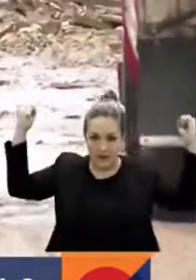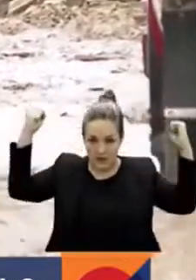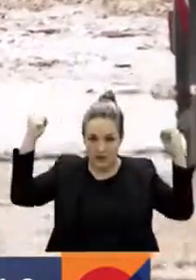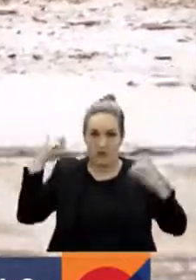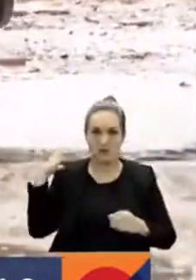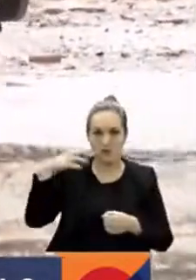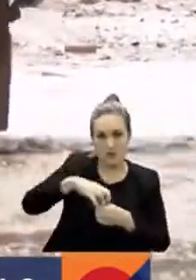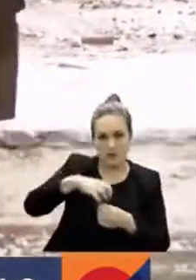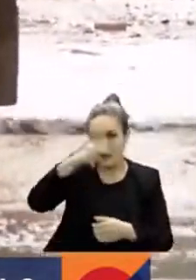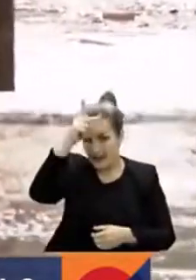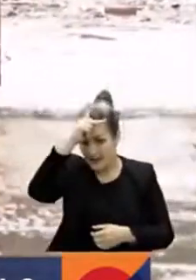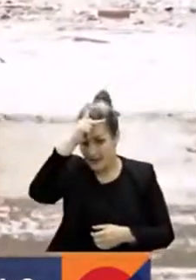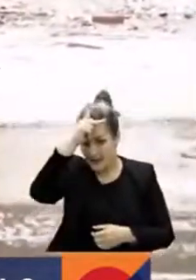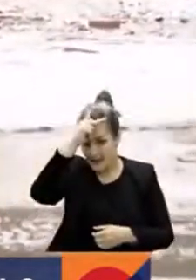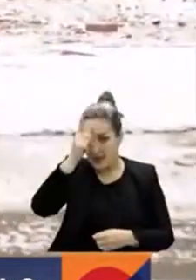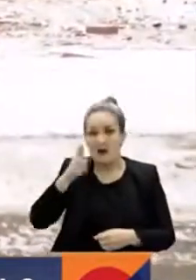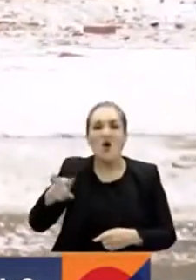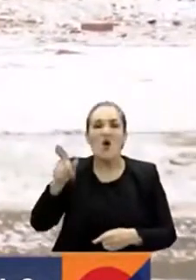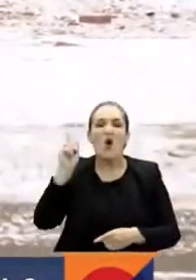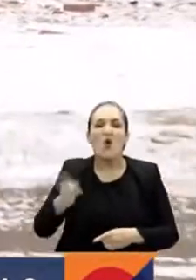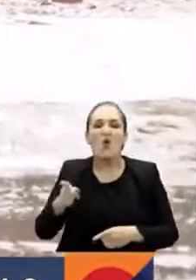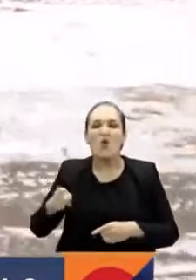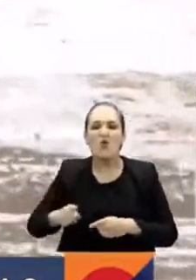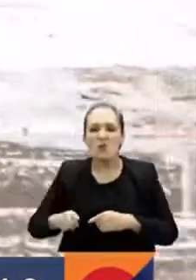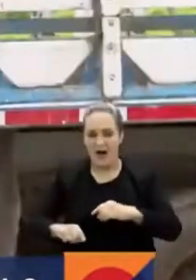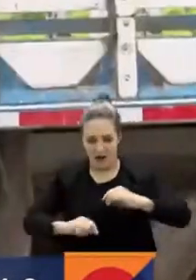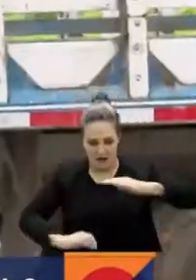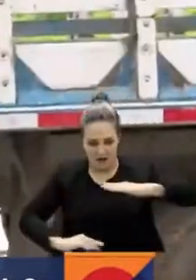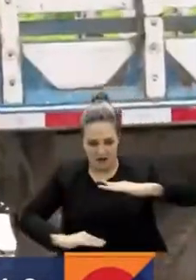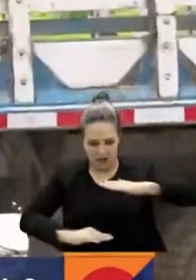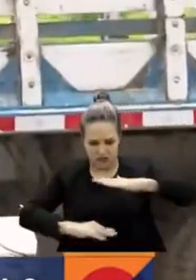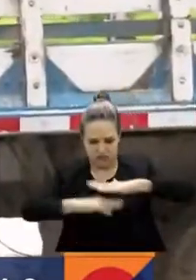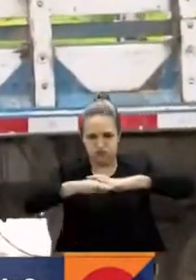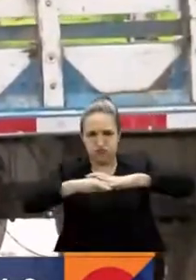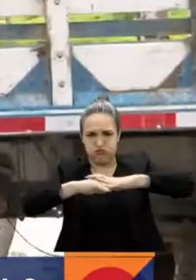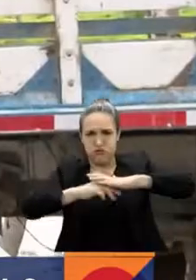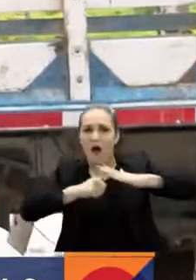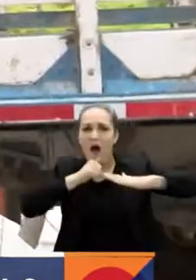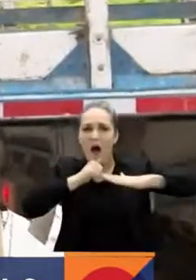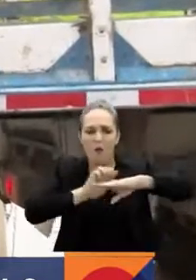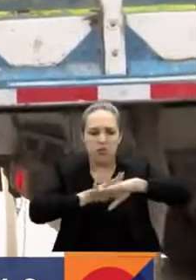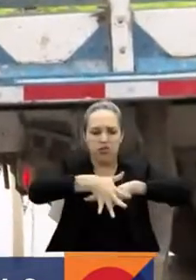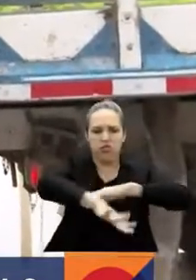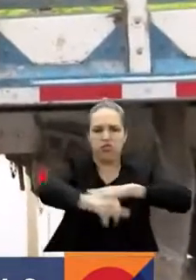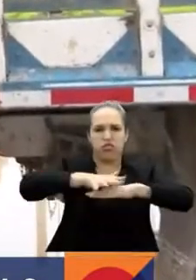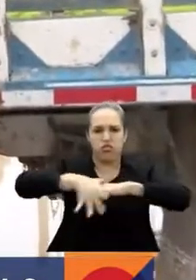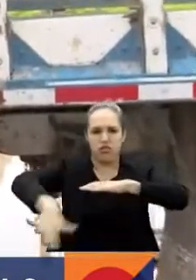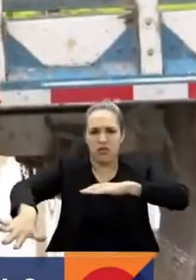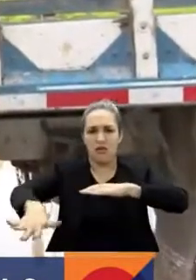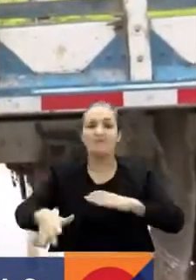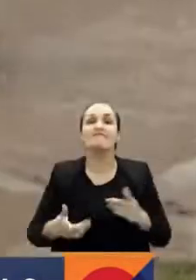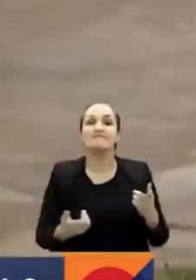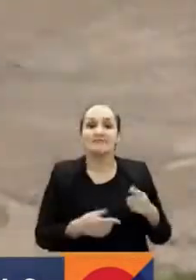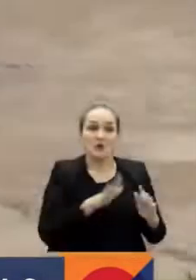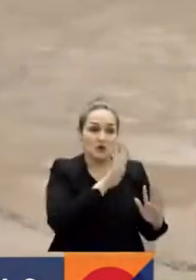y Kennedy por los taponamientos de basuras en el alcantarillado. Según el IDEGER, por las